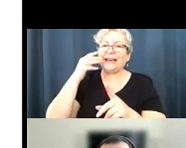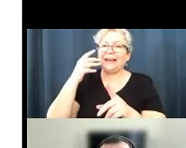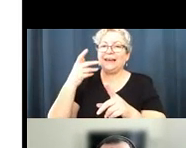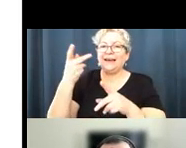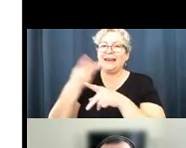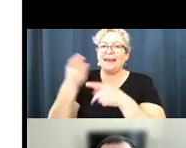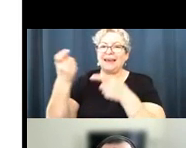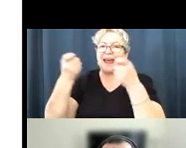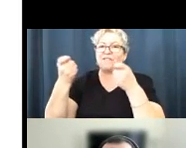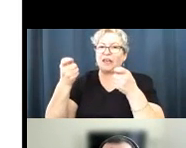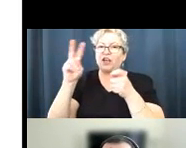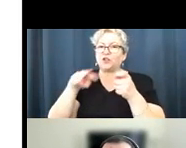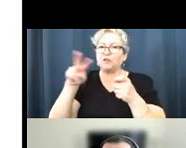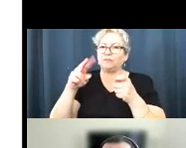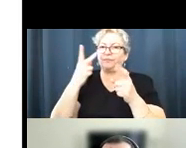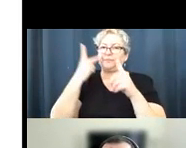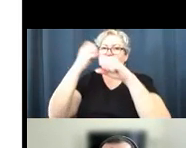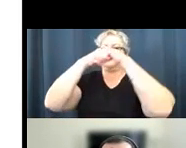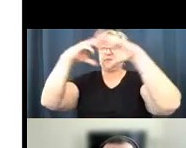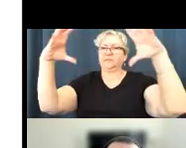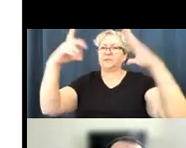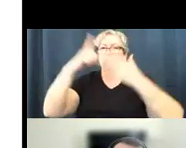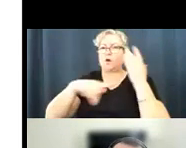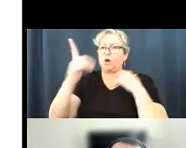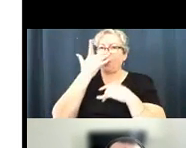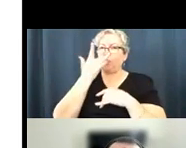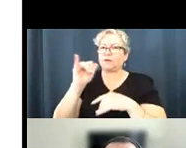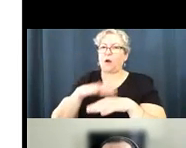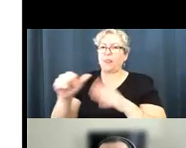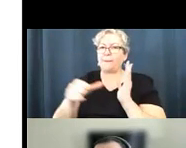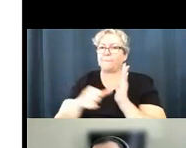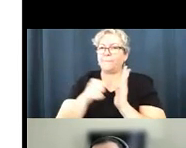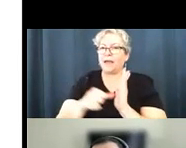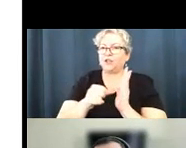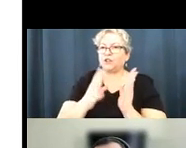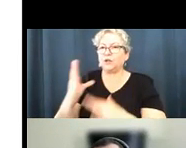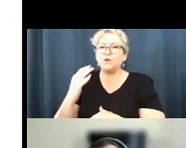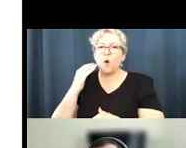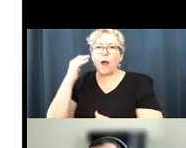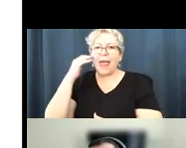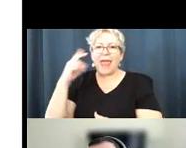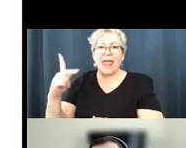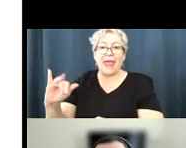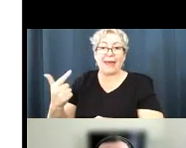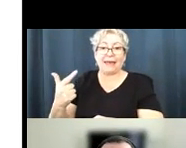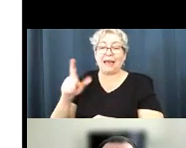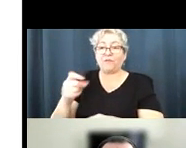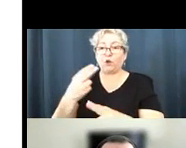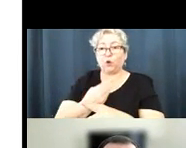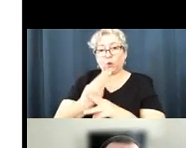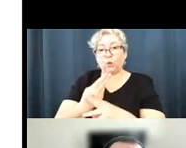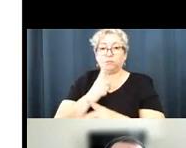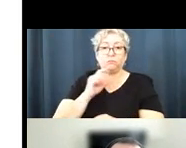primero que uso es la herramienta para los encabezados para poder visualizar la estructura de la página. Por